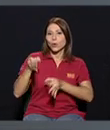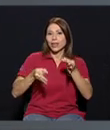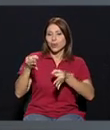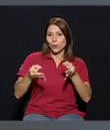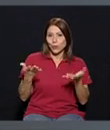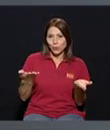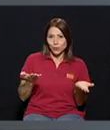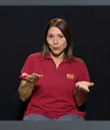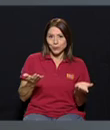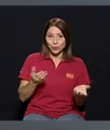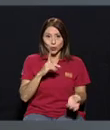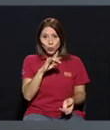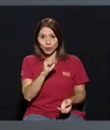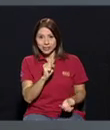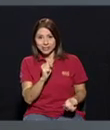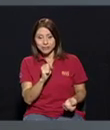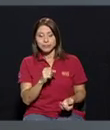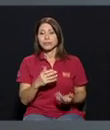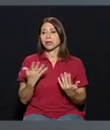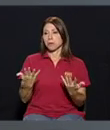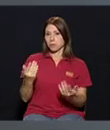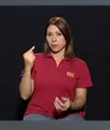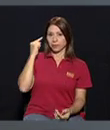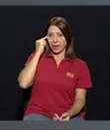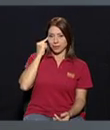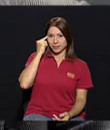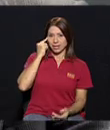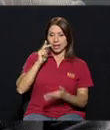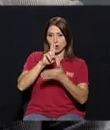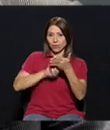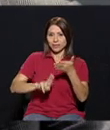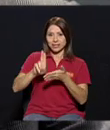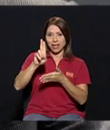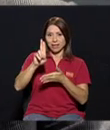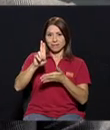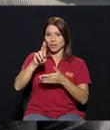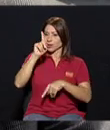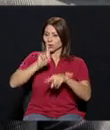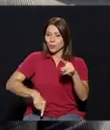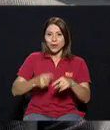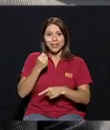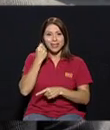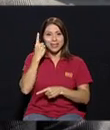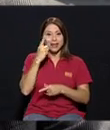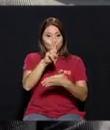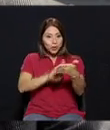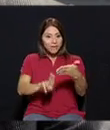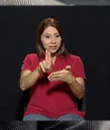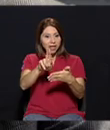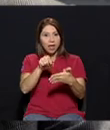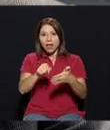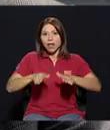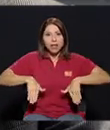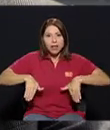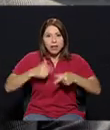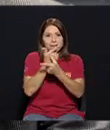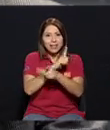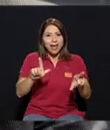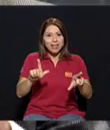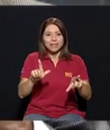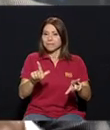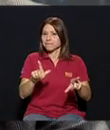Pues, al pensar en la universidad, no se puede entender la universidad sin libertad. Hay